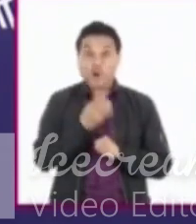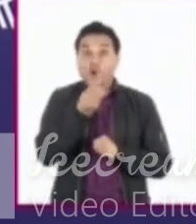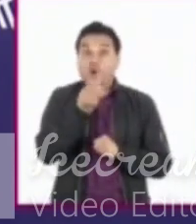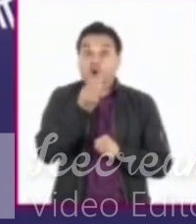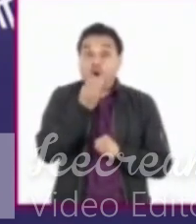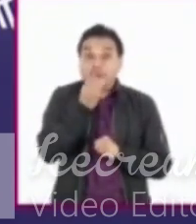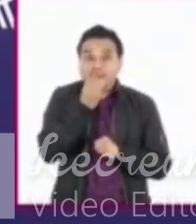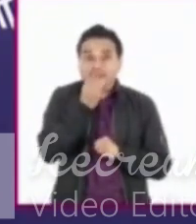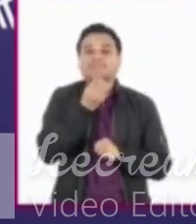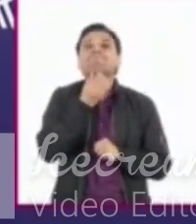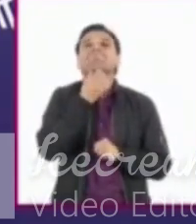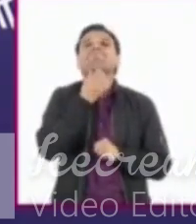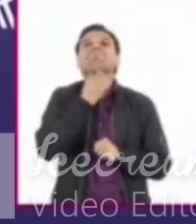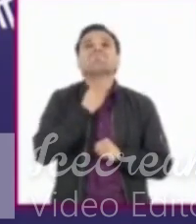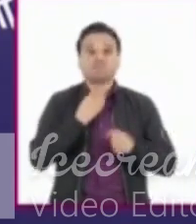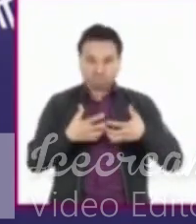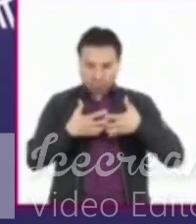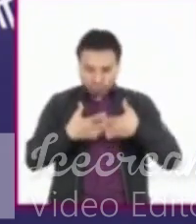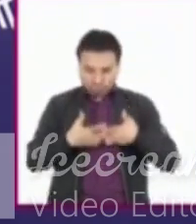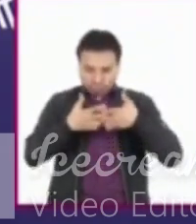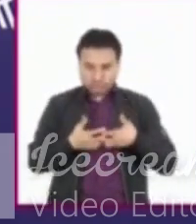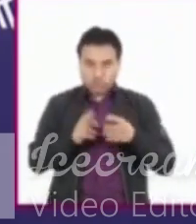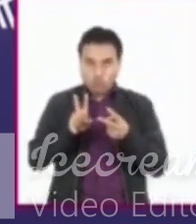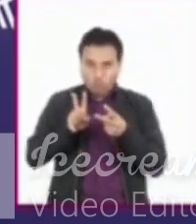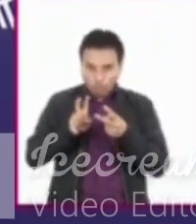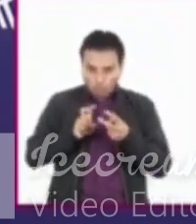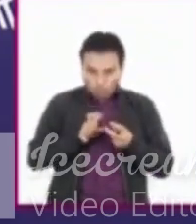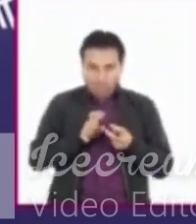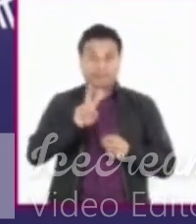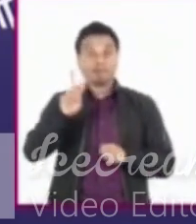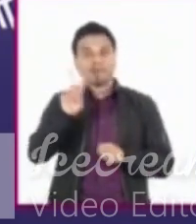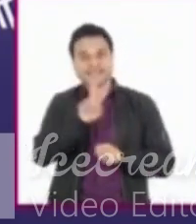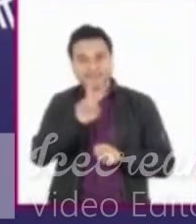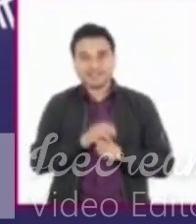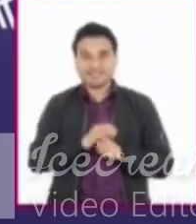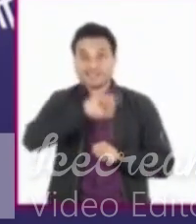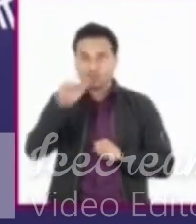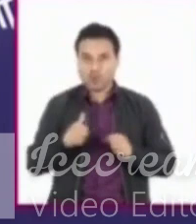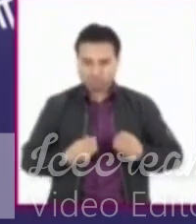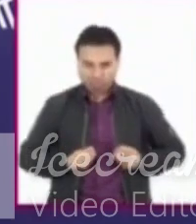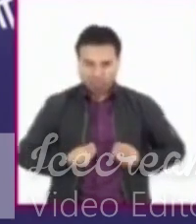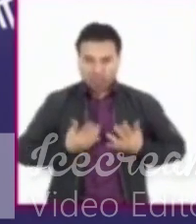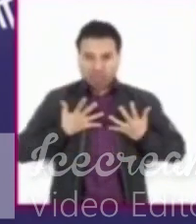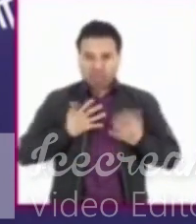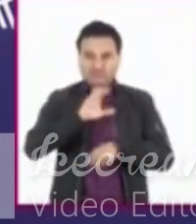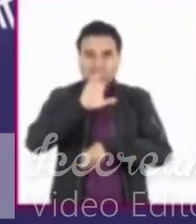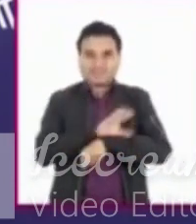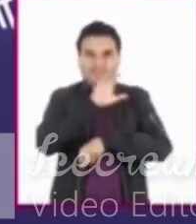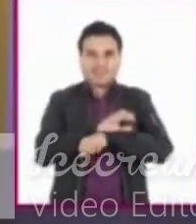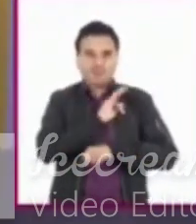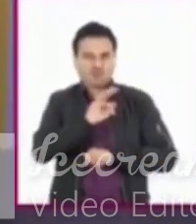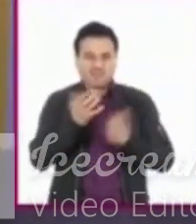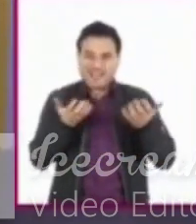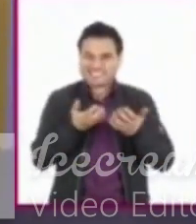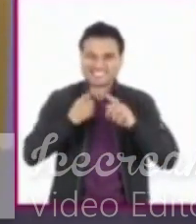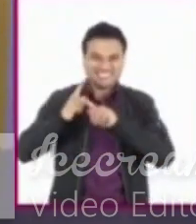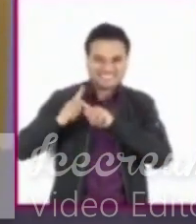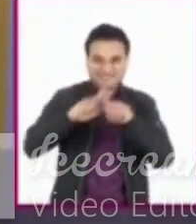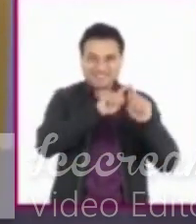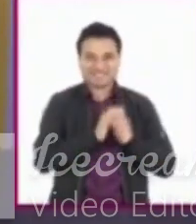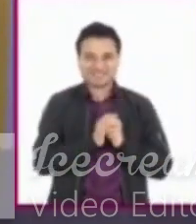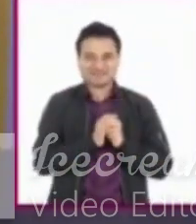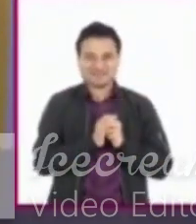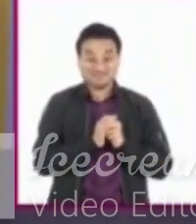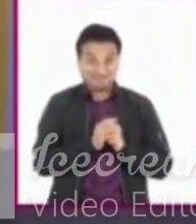alimentos, obtenemos nutrimentos que nos dan energía para realizar nuestras actividades. Veamos